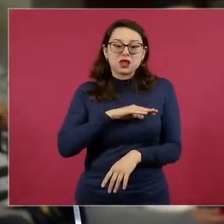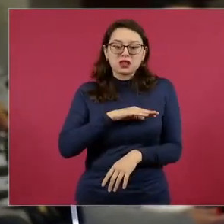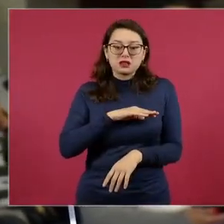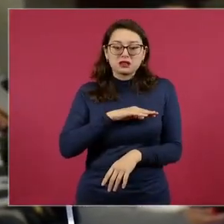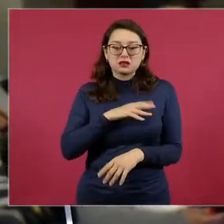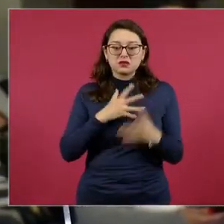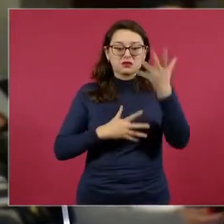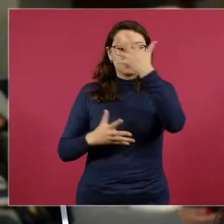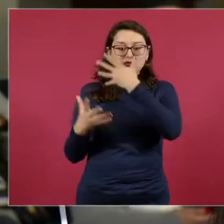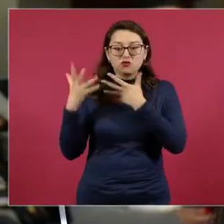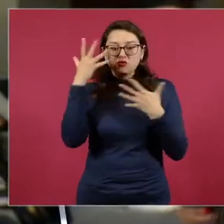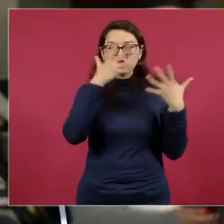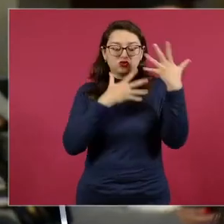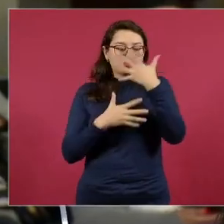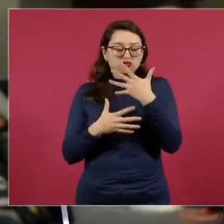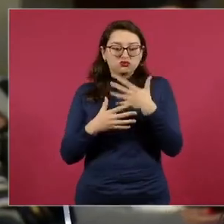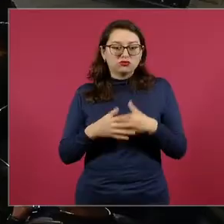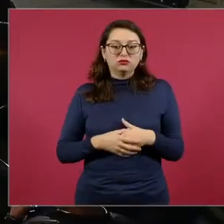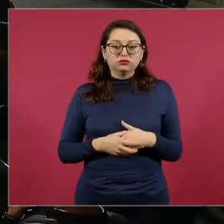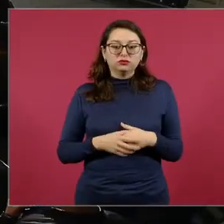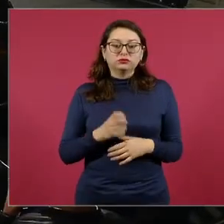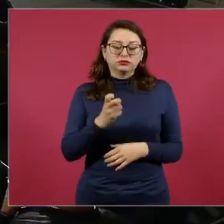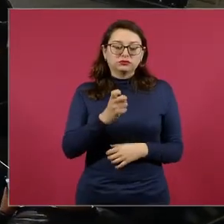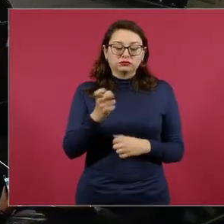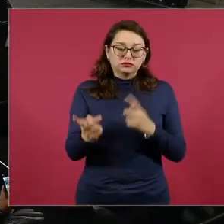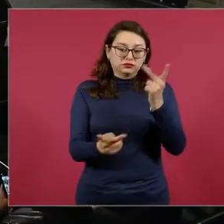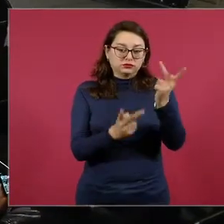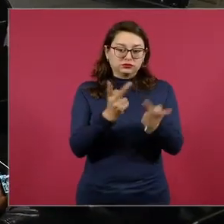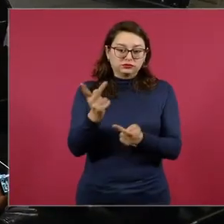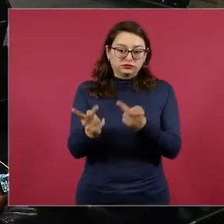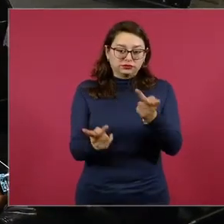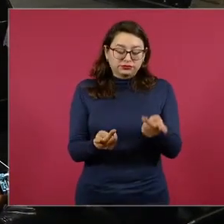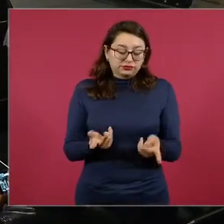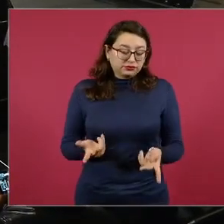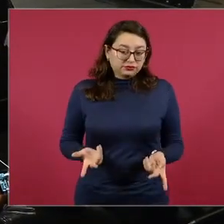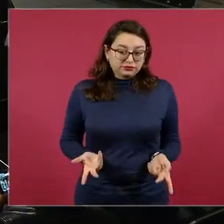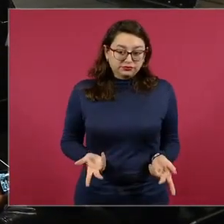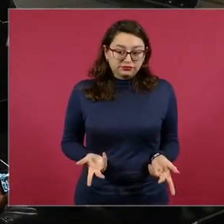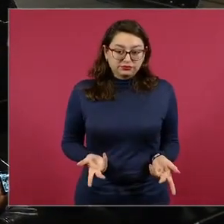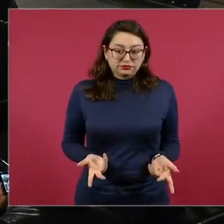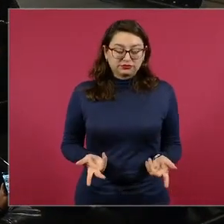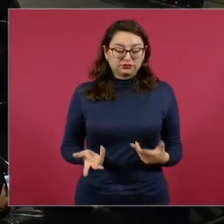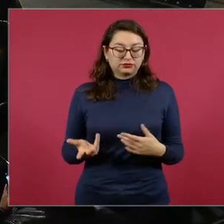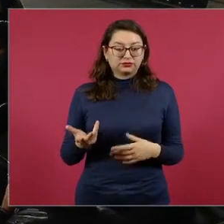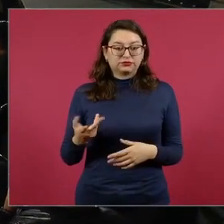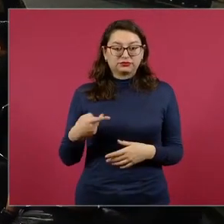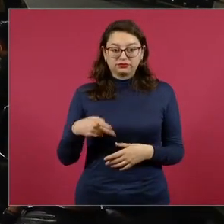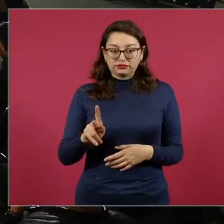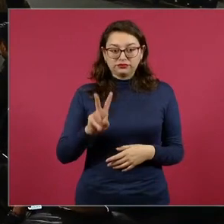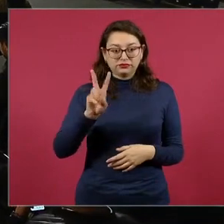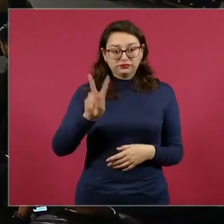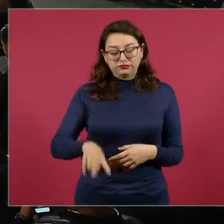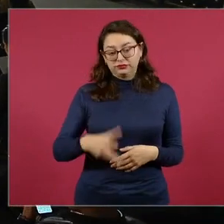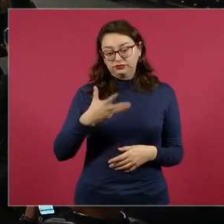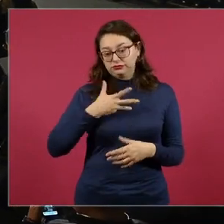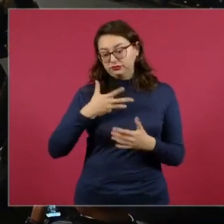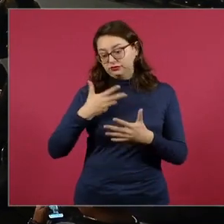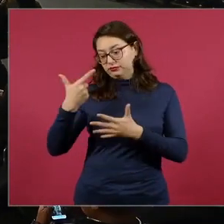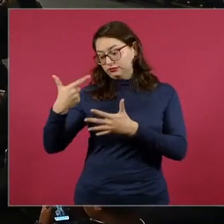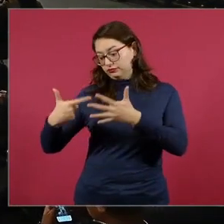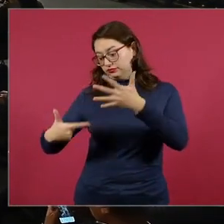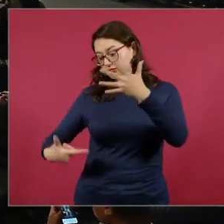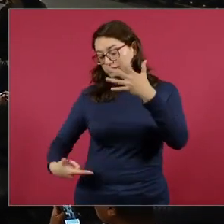y estas serían algunas de las preguntas. En realidad, tengo un listado de más de 20